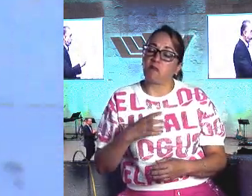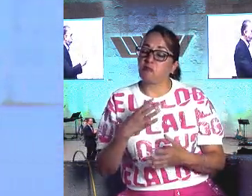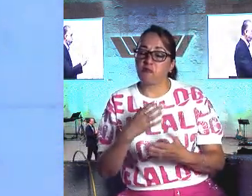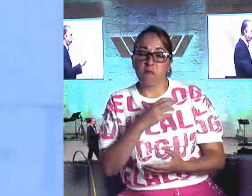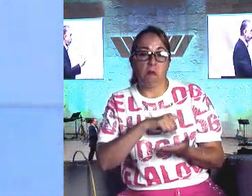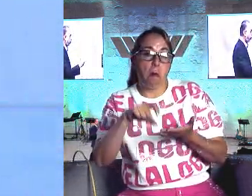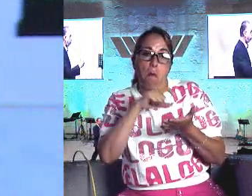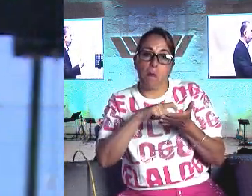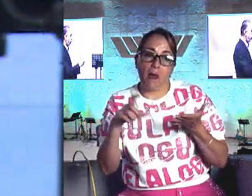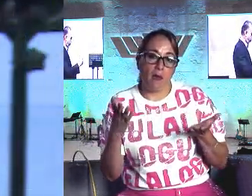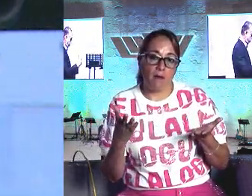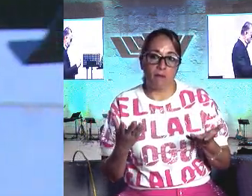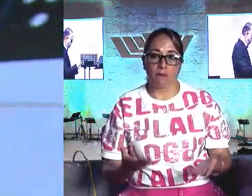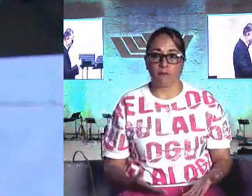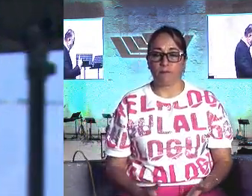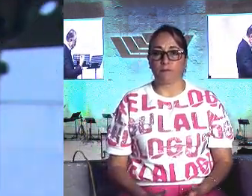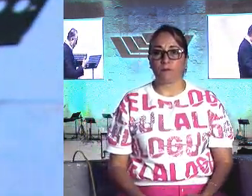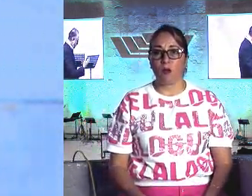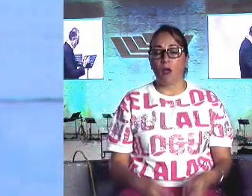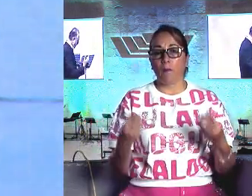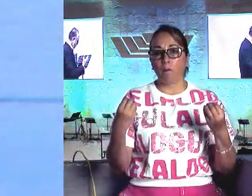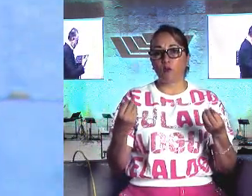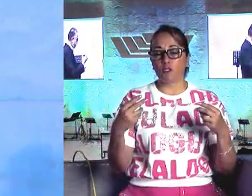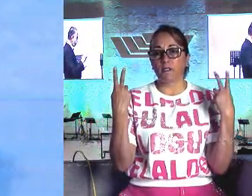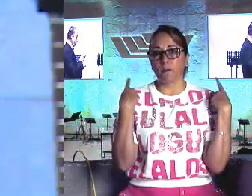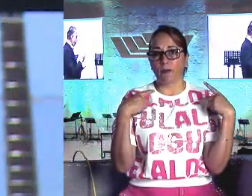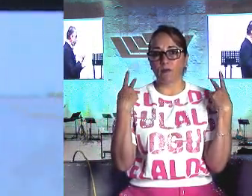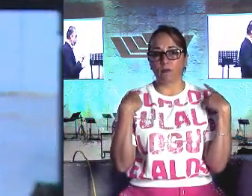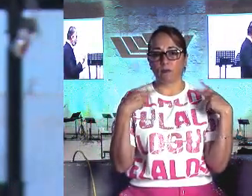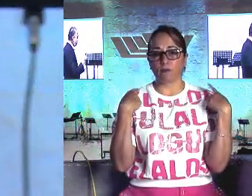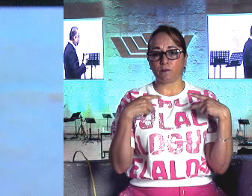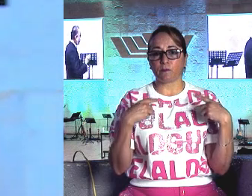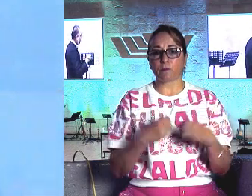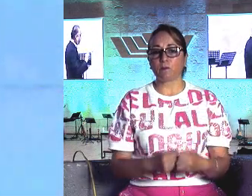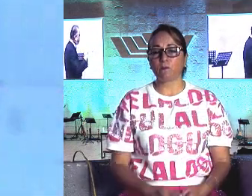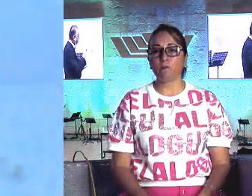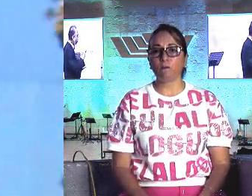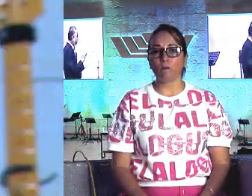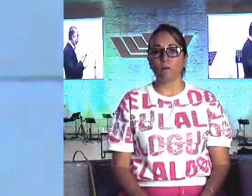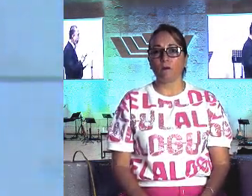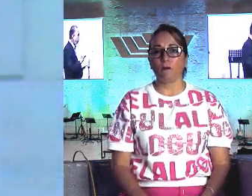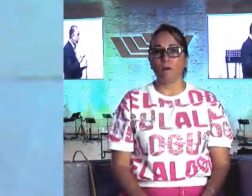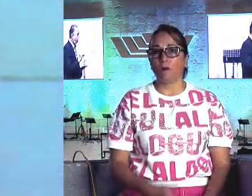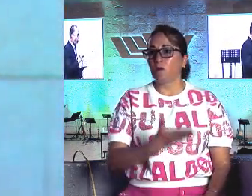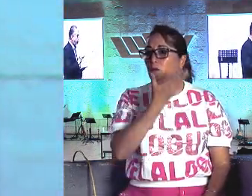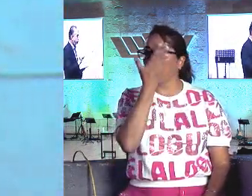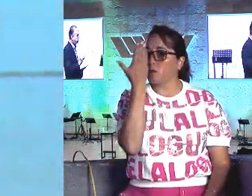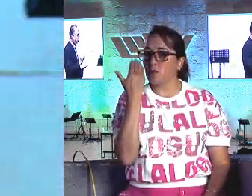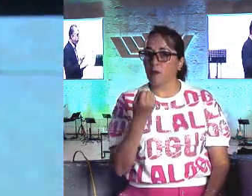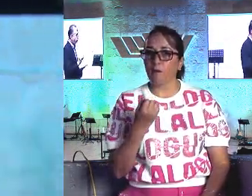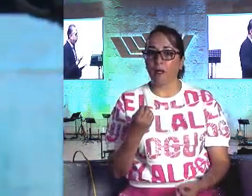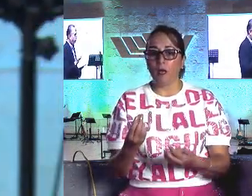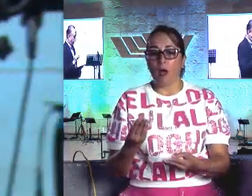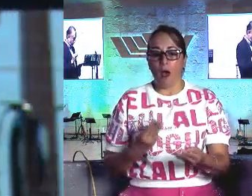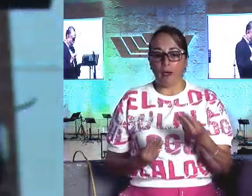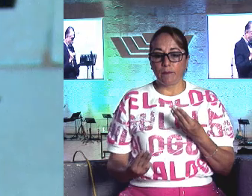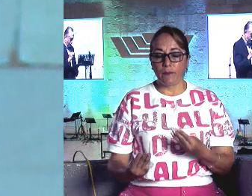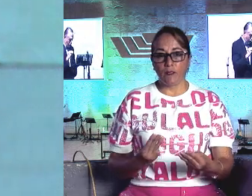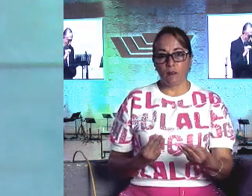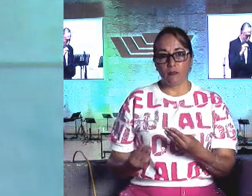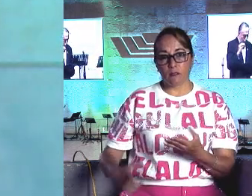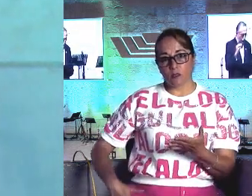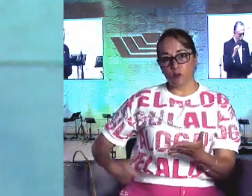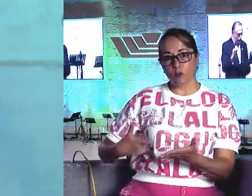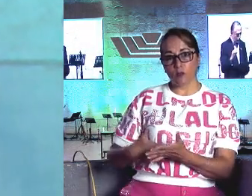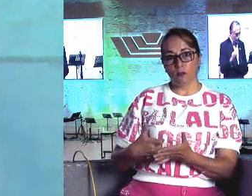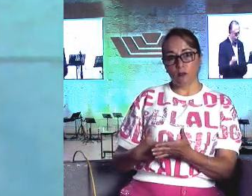tiempo. Hay mucha gente que simple y sencillamente no se sabe administrar. Y puedes ganar